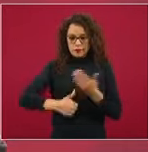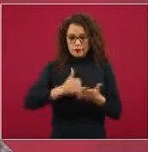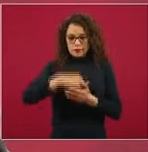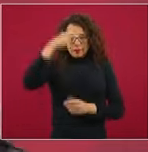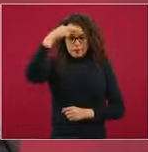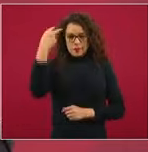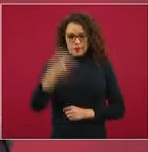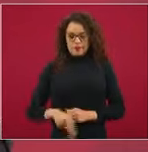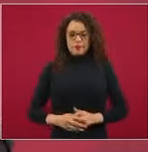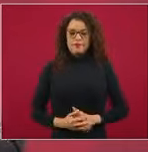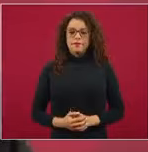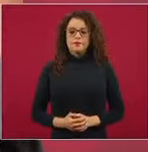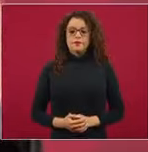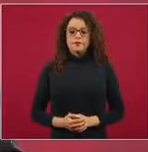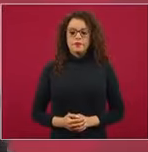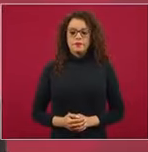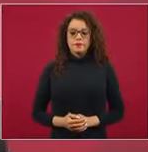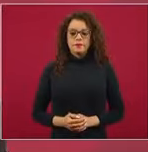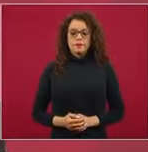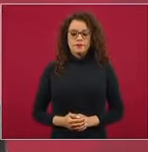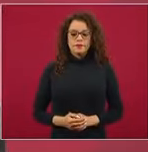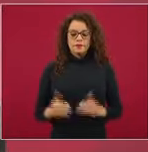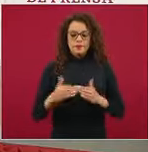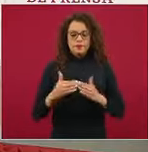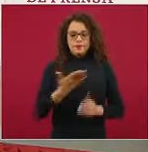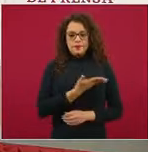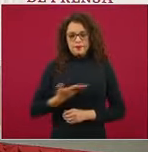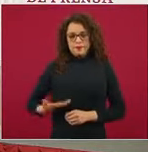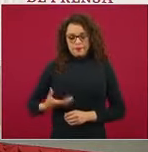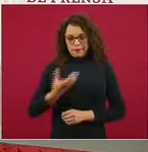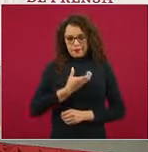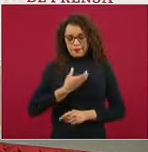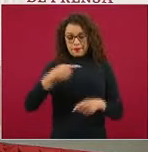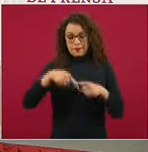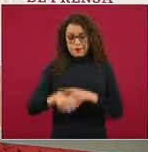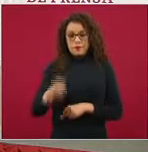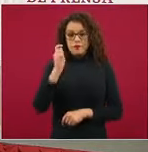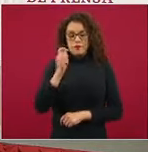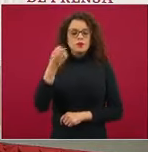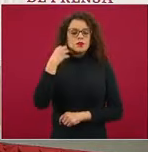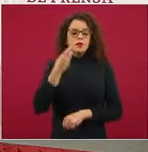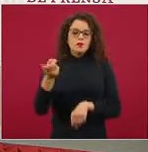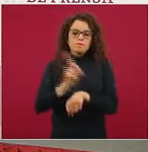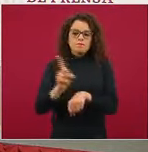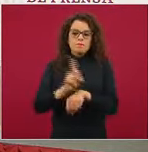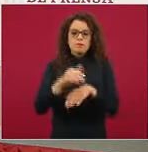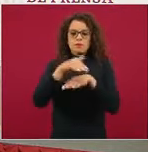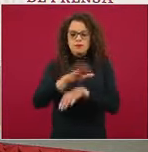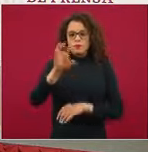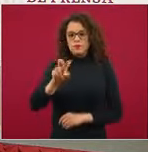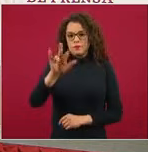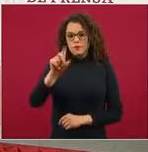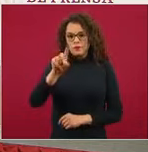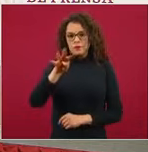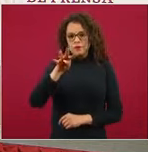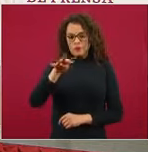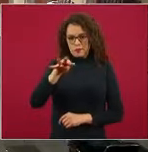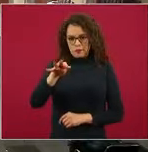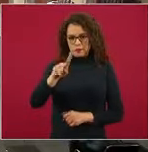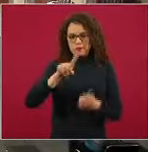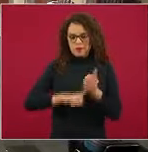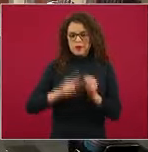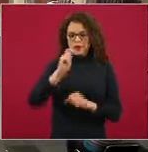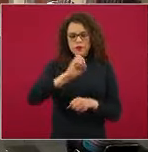Palacio Nacional, y vamos a iniciar la conferencia de prensa diaria sobre COVID-19, la pandemia causada por el coronavirus